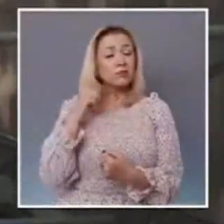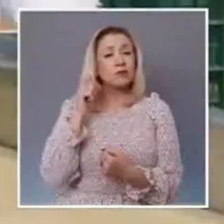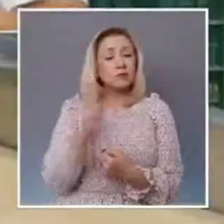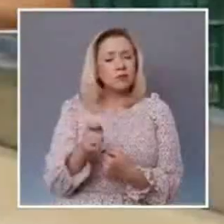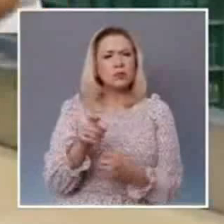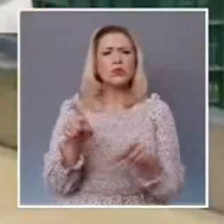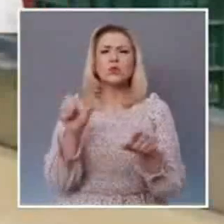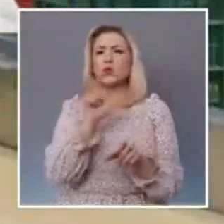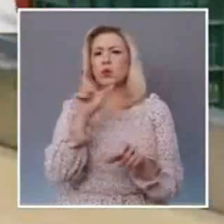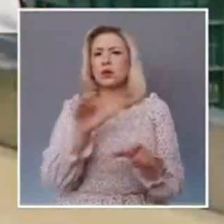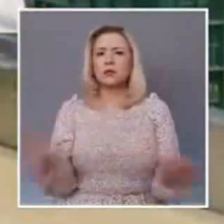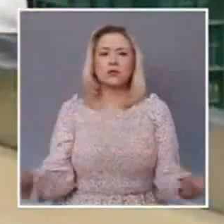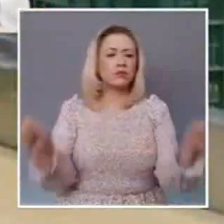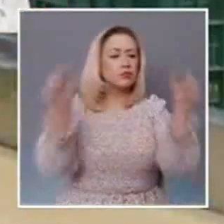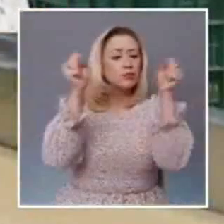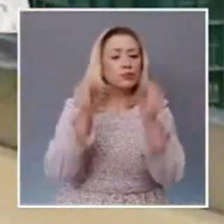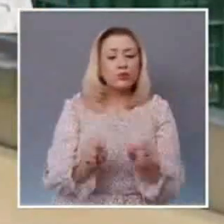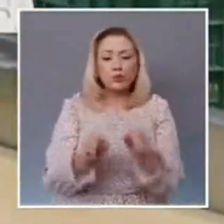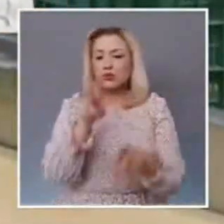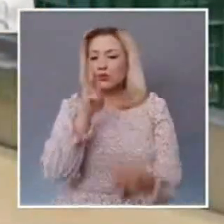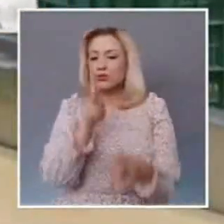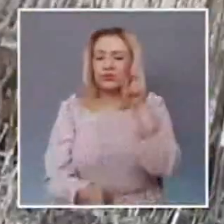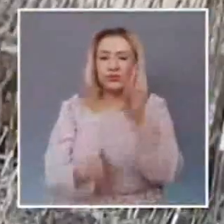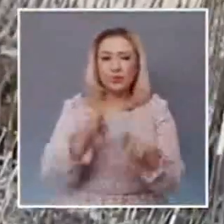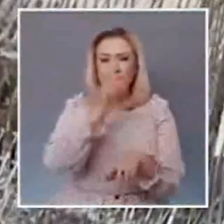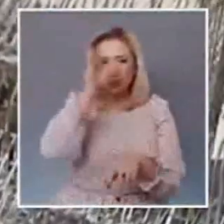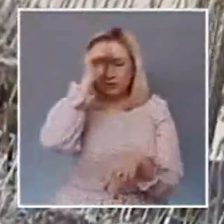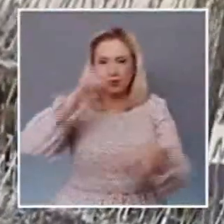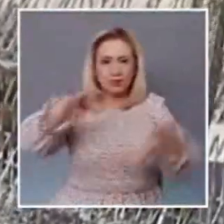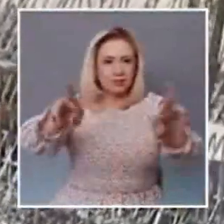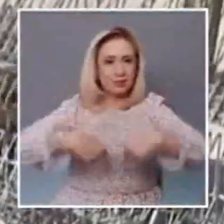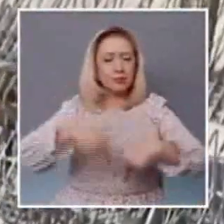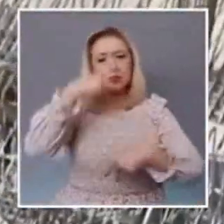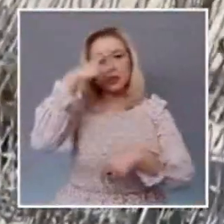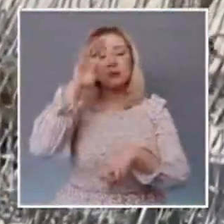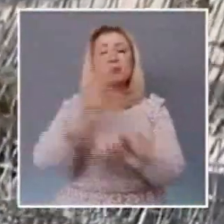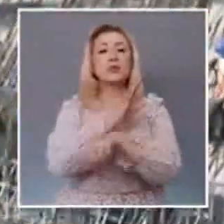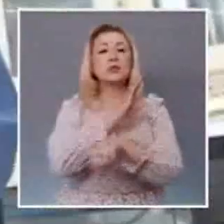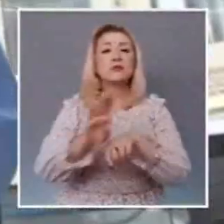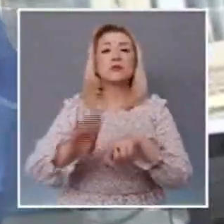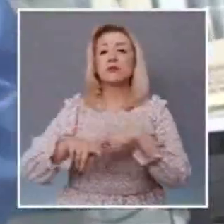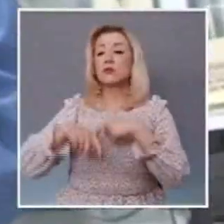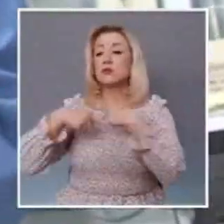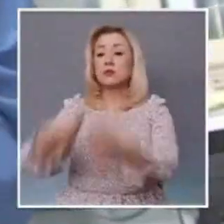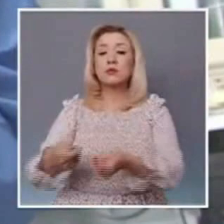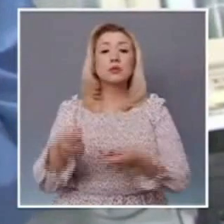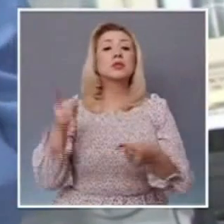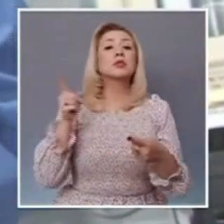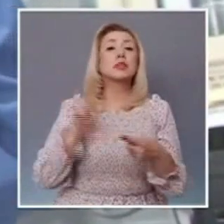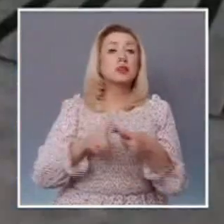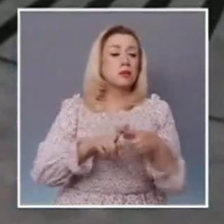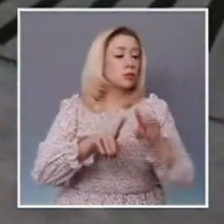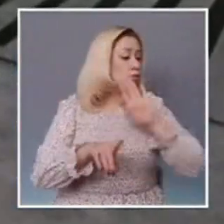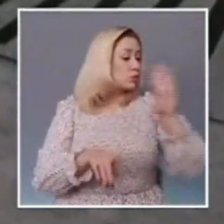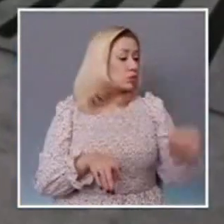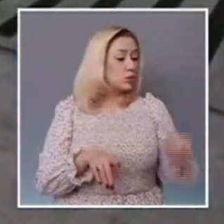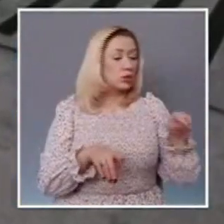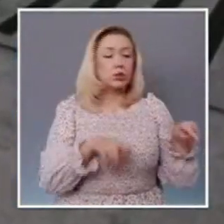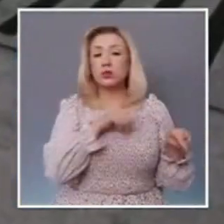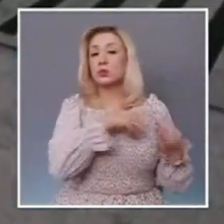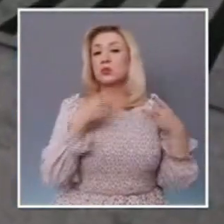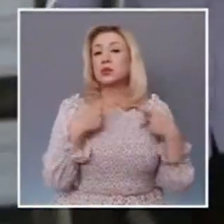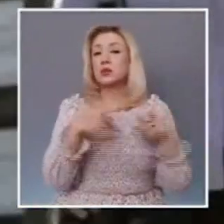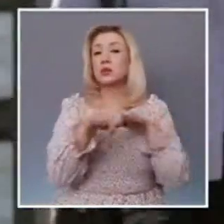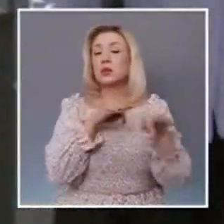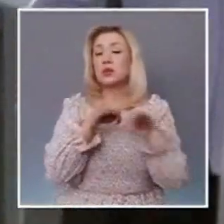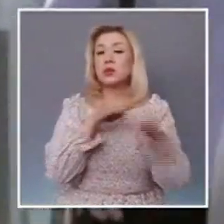soliciten conjuntamente la declaración de beneficiarios por muerte del trabajador y la devolución de las aportaciones realizadas a su cuenta